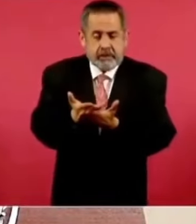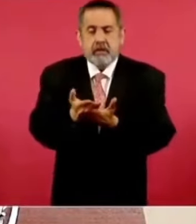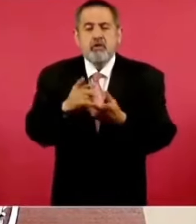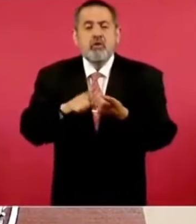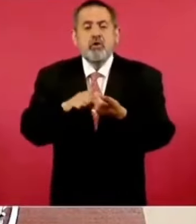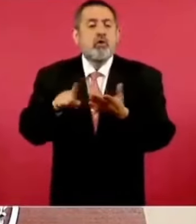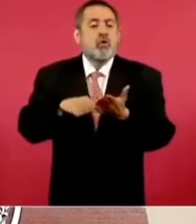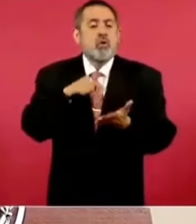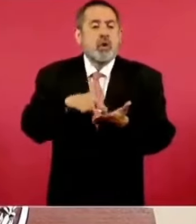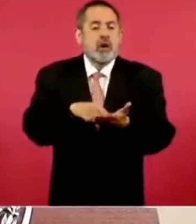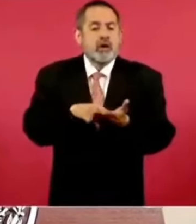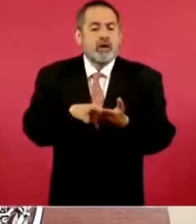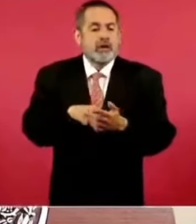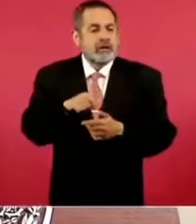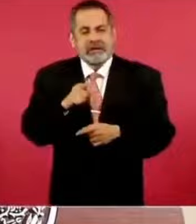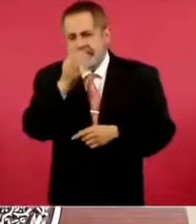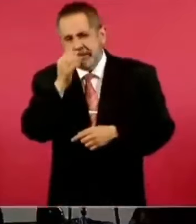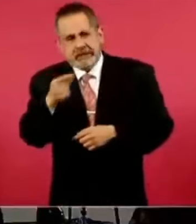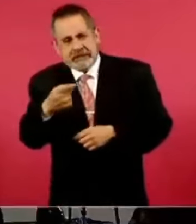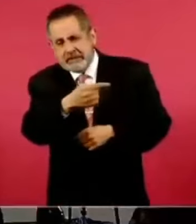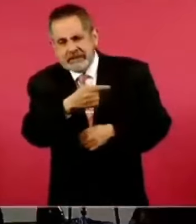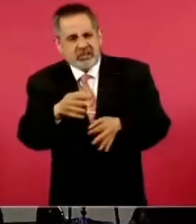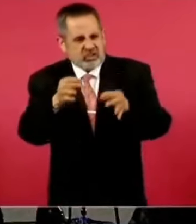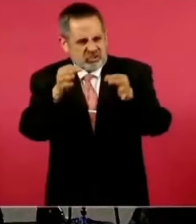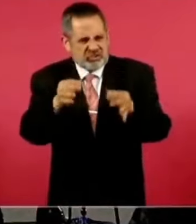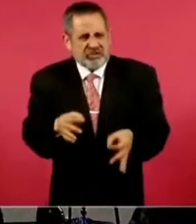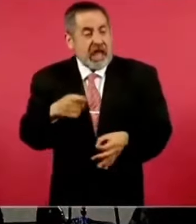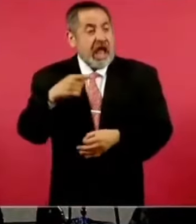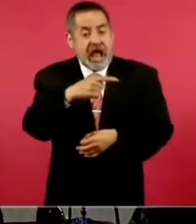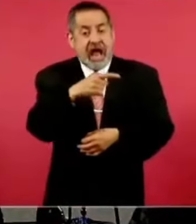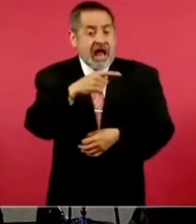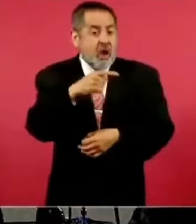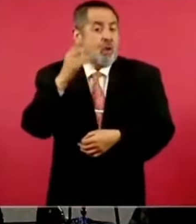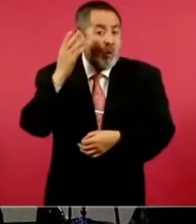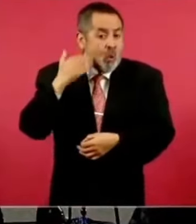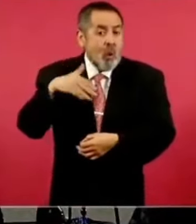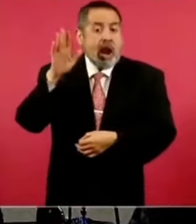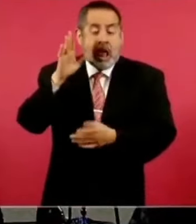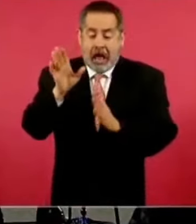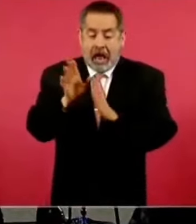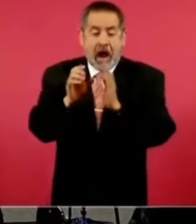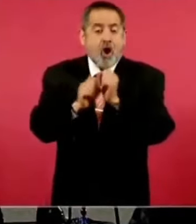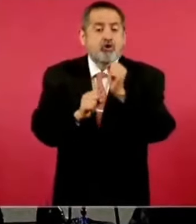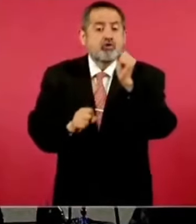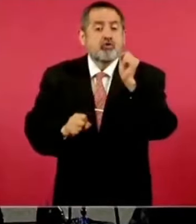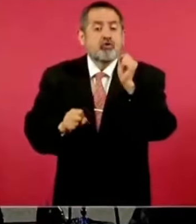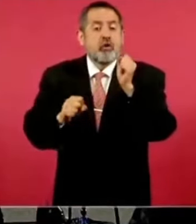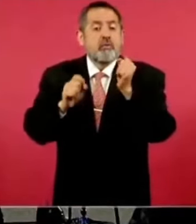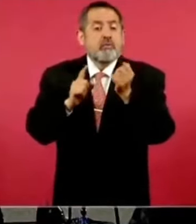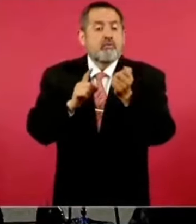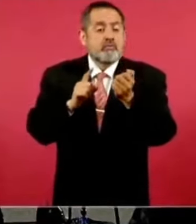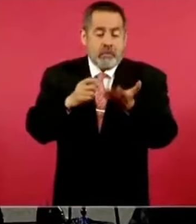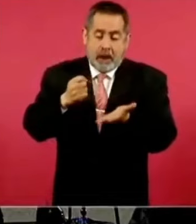se lleve a cabo en el recinto donde se aprobó la